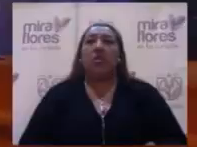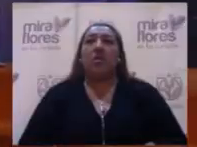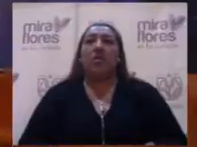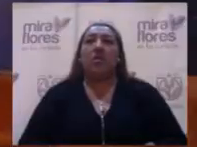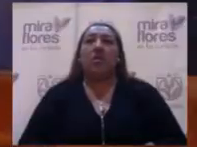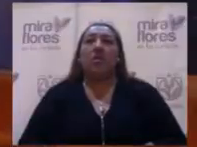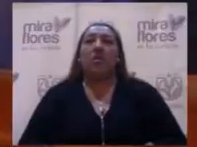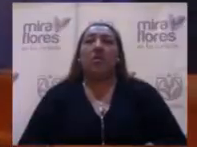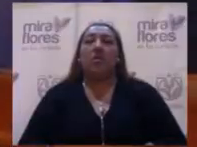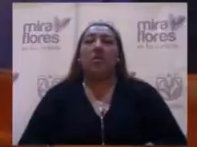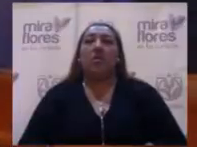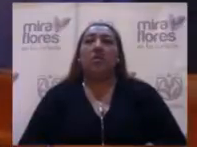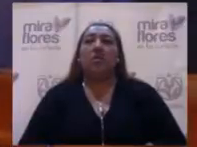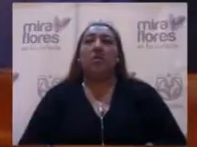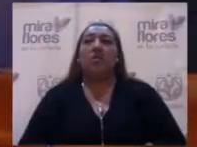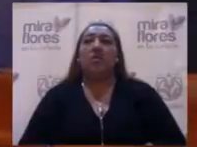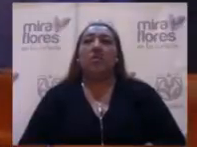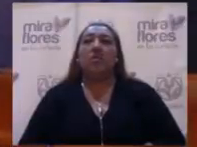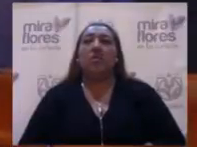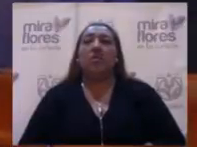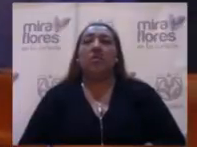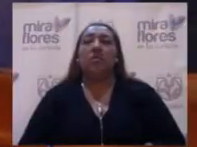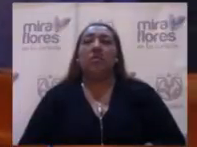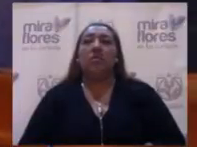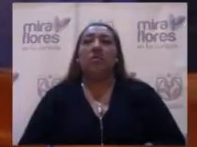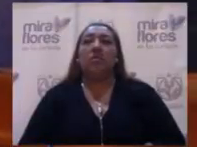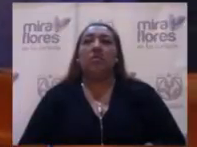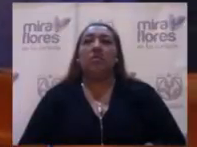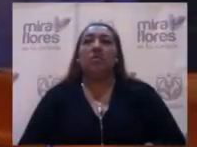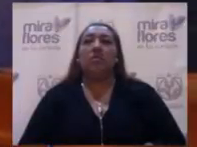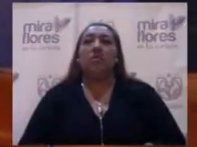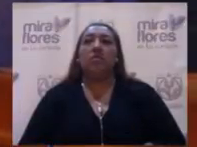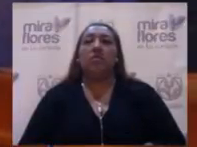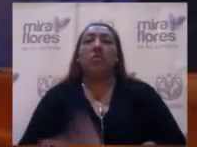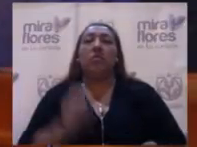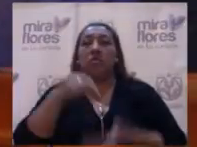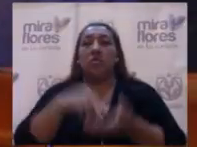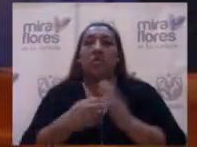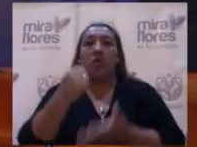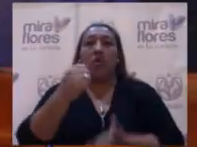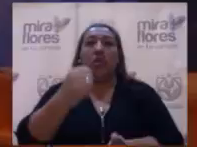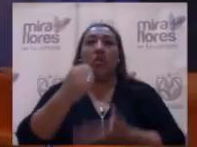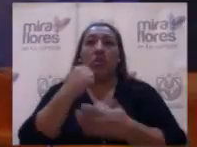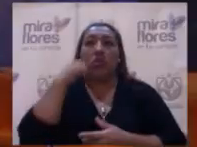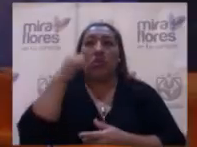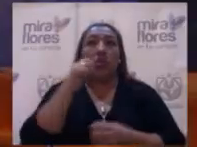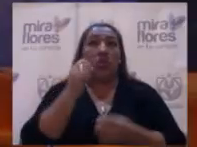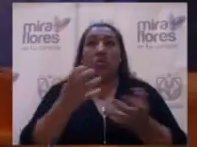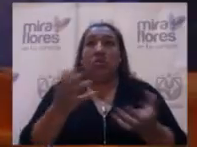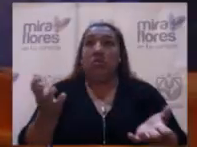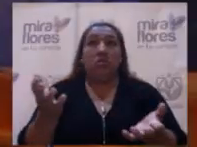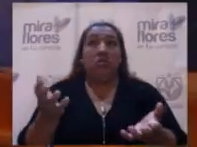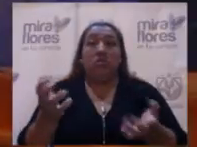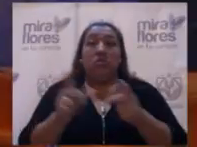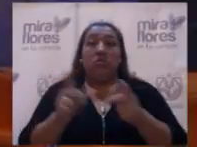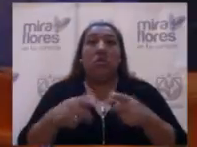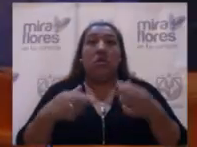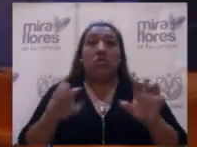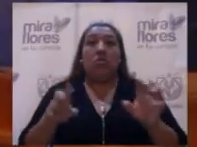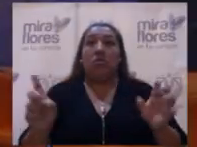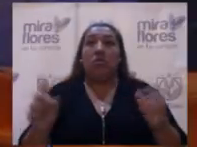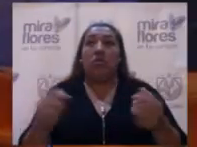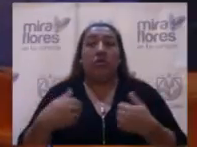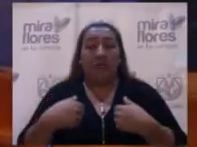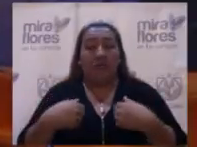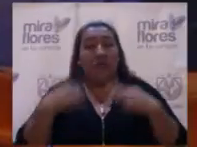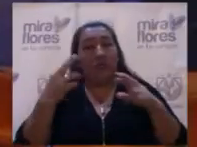volver a la esencia de la donación, pues, ¿no? Una donación de esta magnitud no se da todos los días y sobre todo en espacios públicos en donde la gente